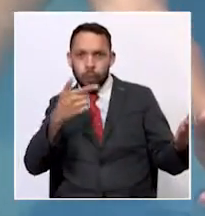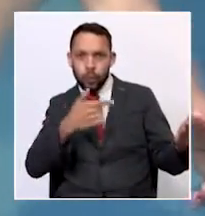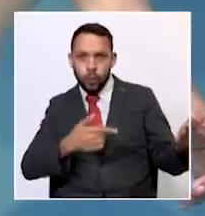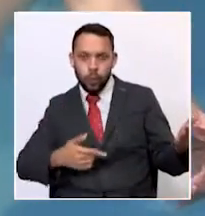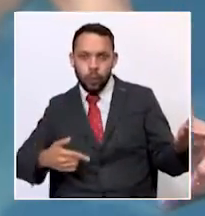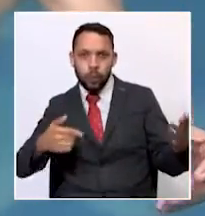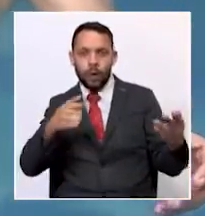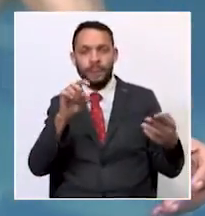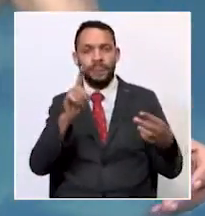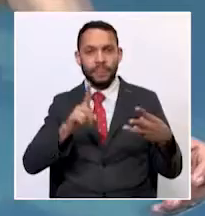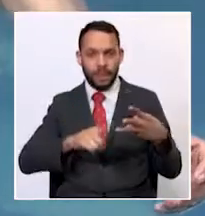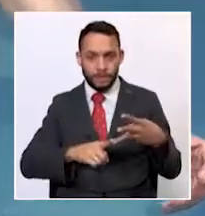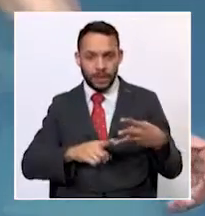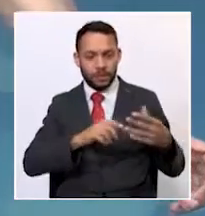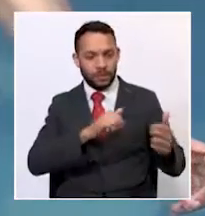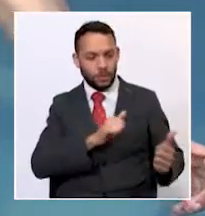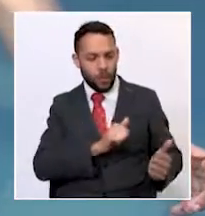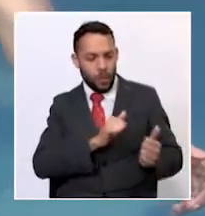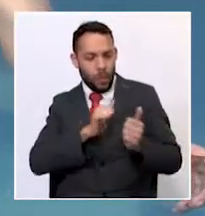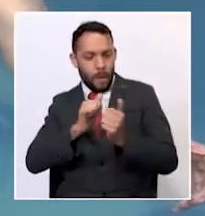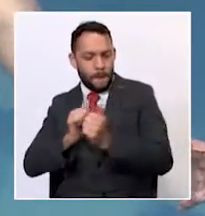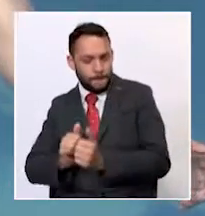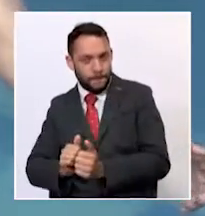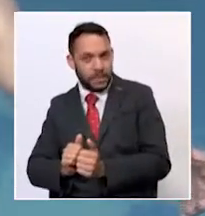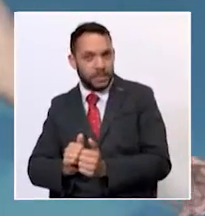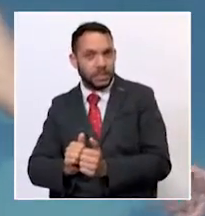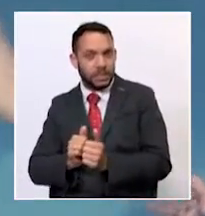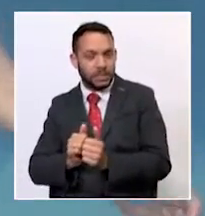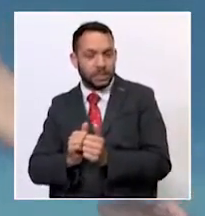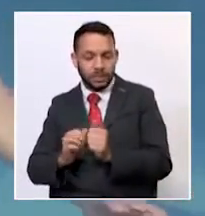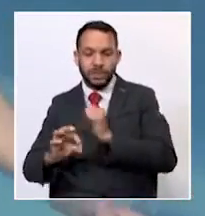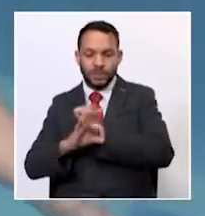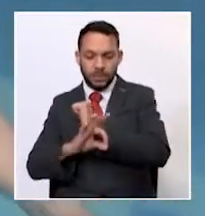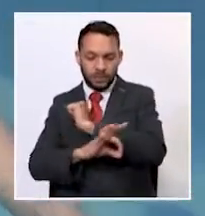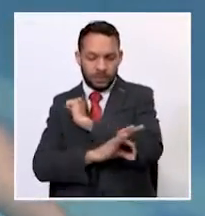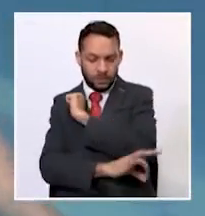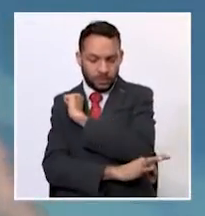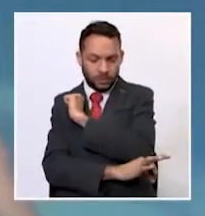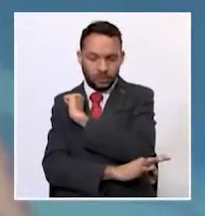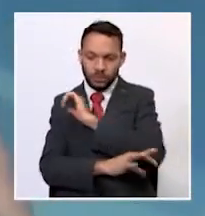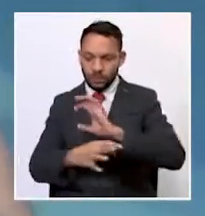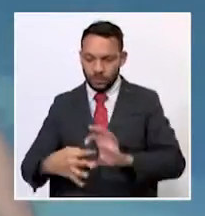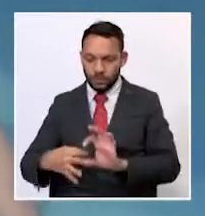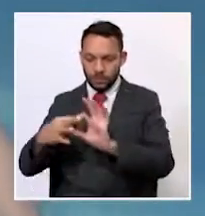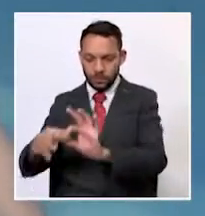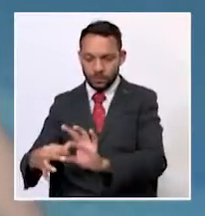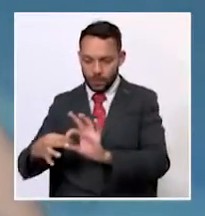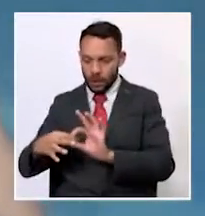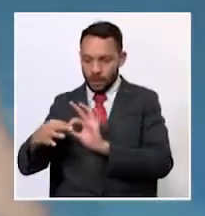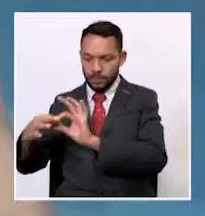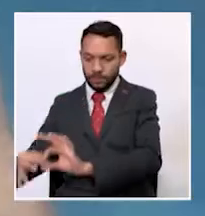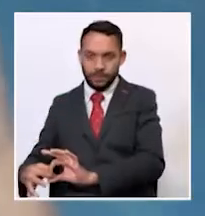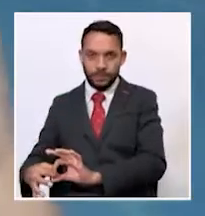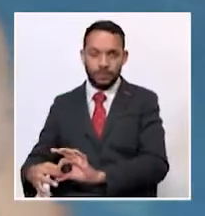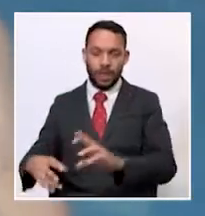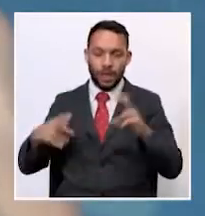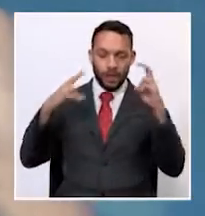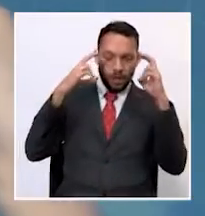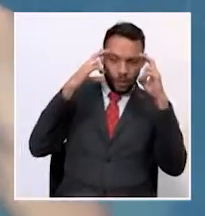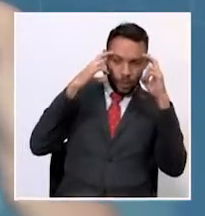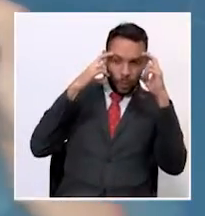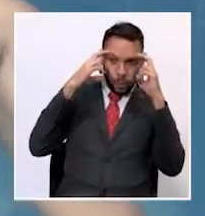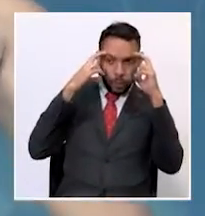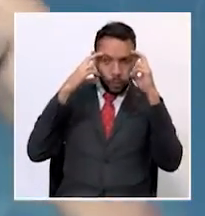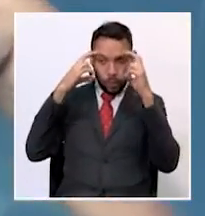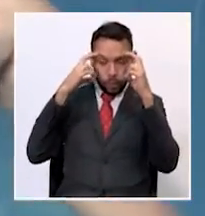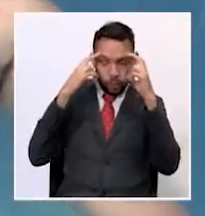con terapias de acompañamiento desde la parte de psicoterapia y con el neurofeedback. Entonces